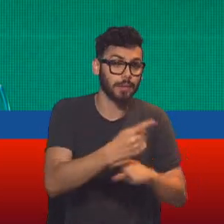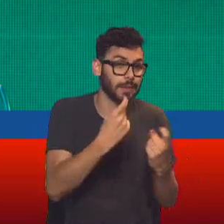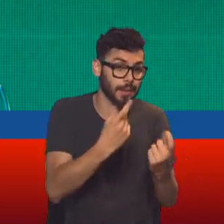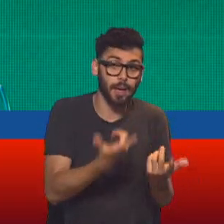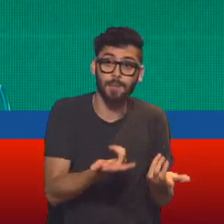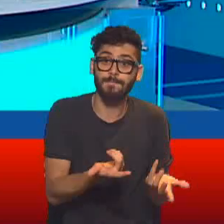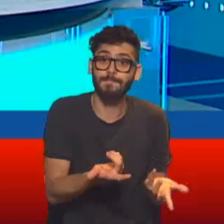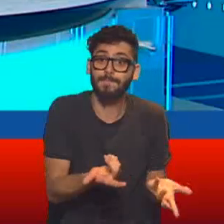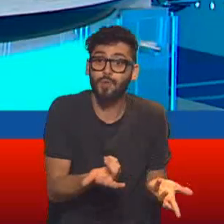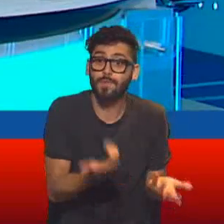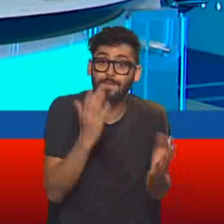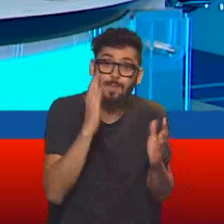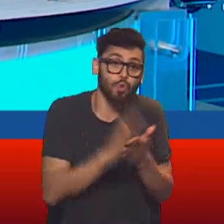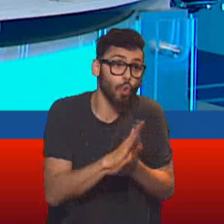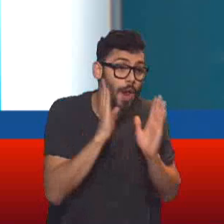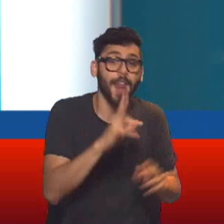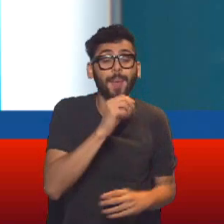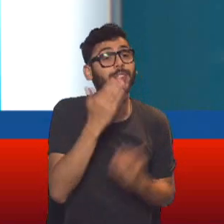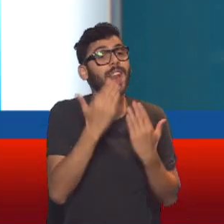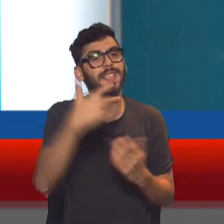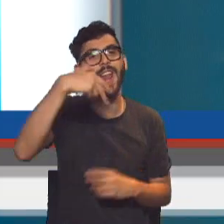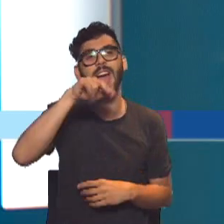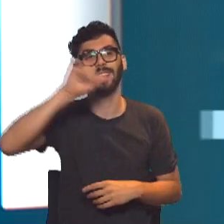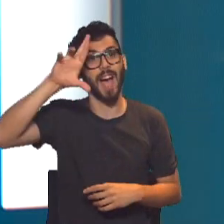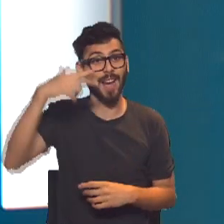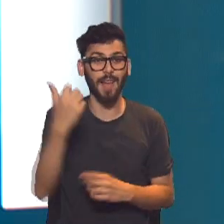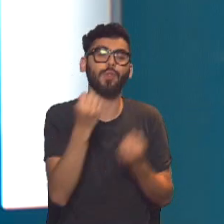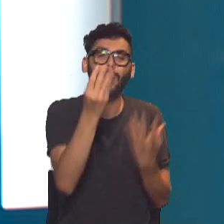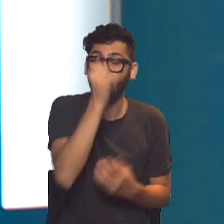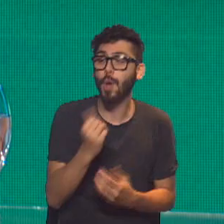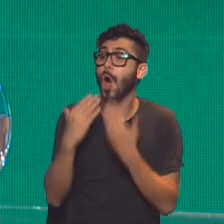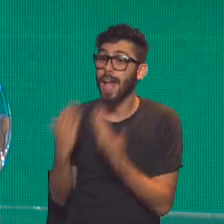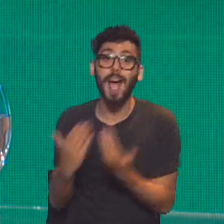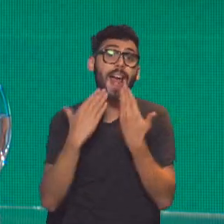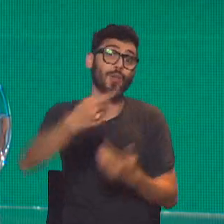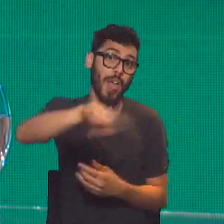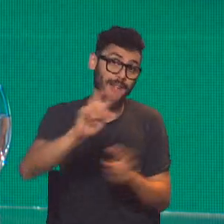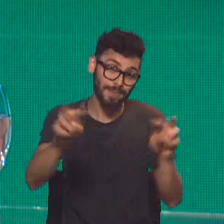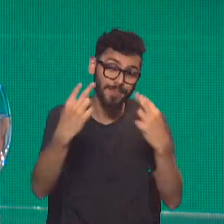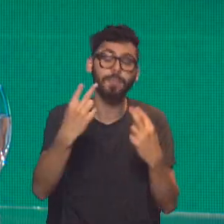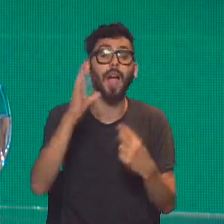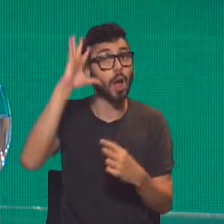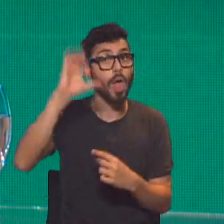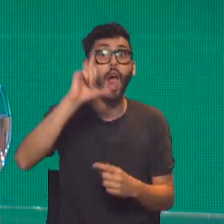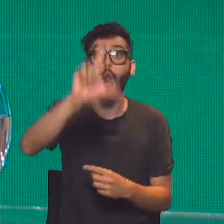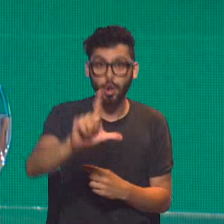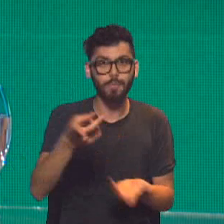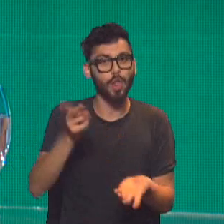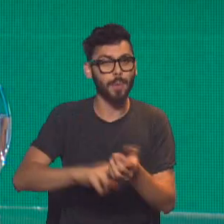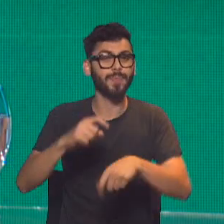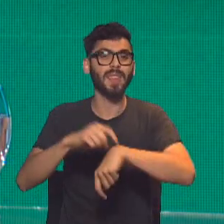vamos. Nazarena, gracias por estar aquí hoy, que tengan buen fin de semana. Gracias, Osvaldo. Gracias a ustedes por acompañarnos. Recuerden que el lunes estaremos aquí